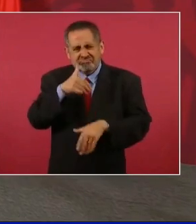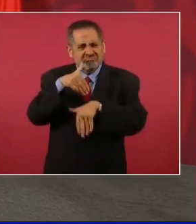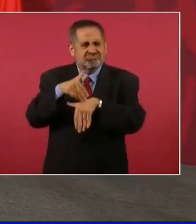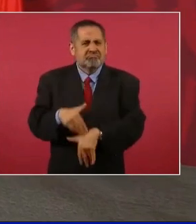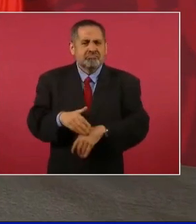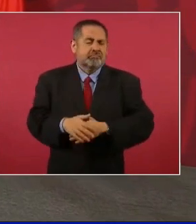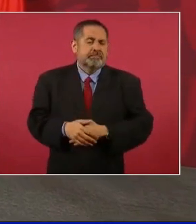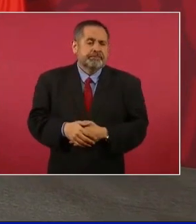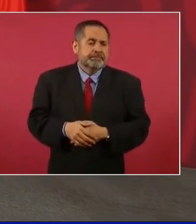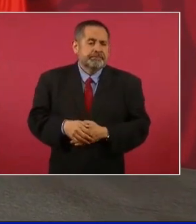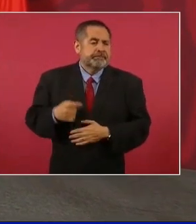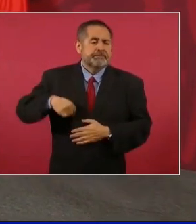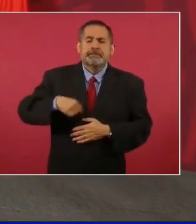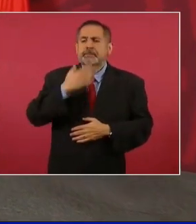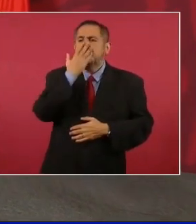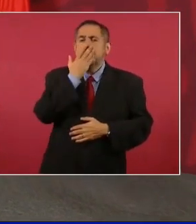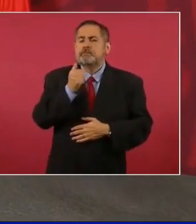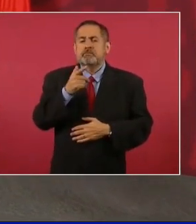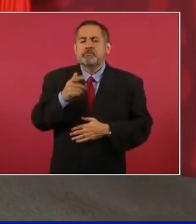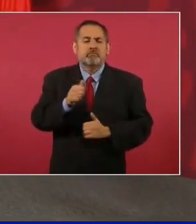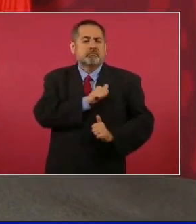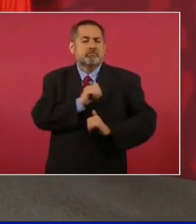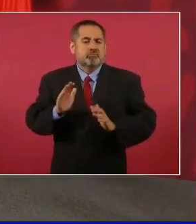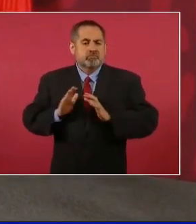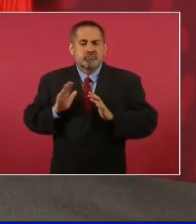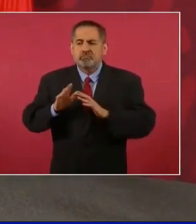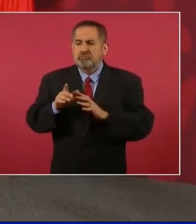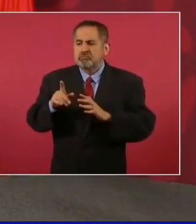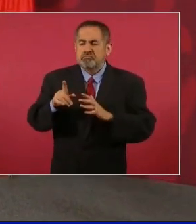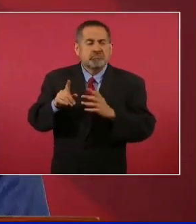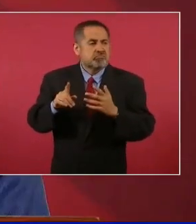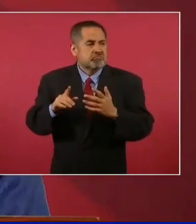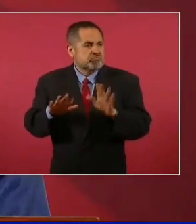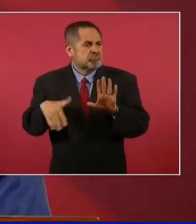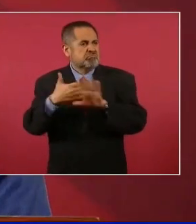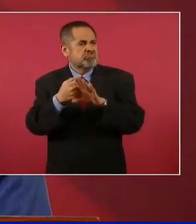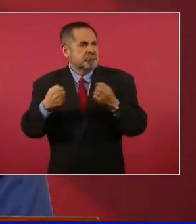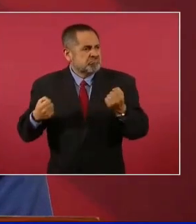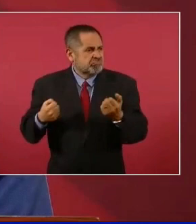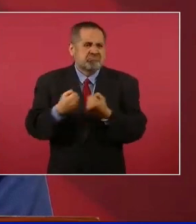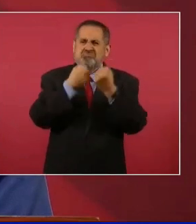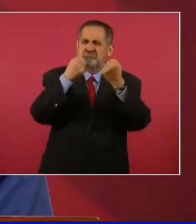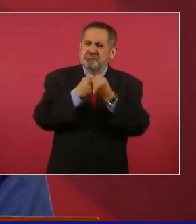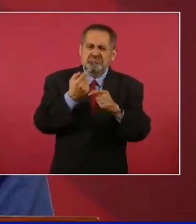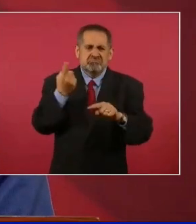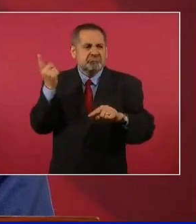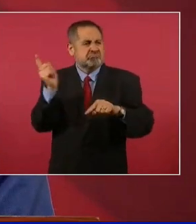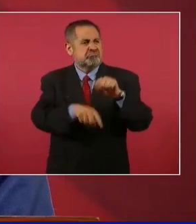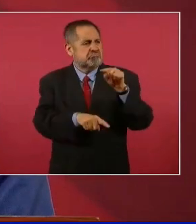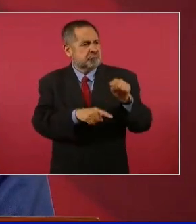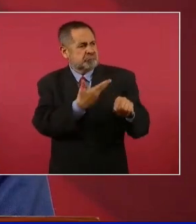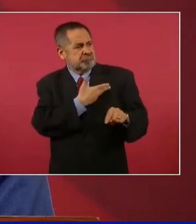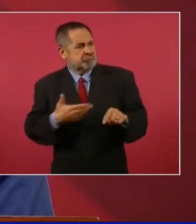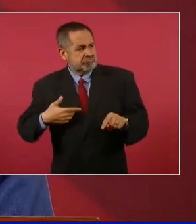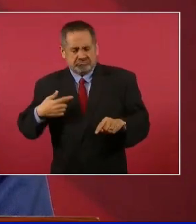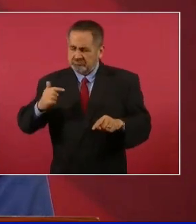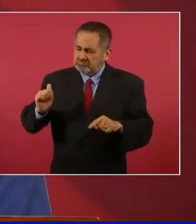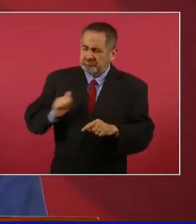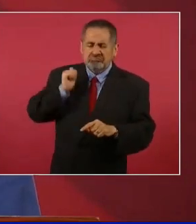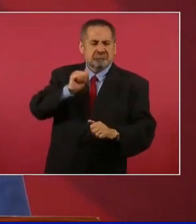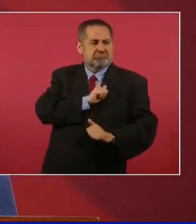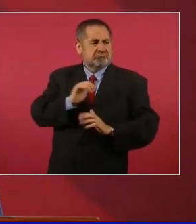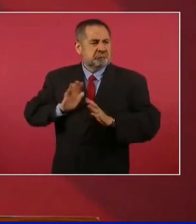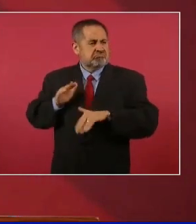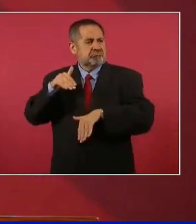No tenemos nosotros un ejército golpista, al contrario,